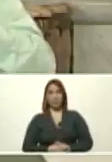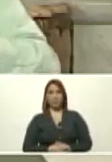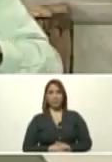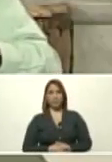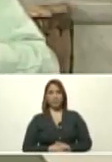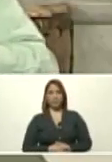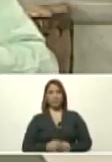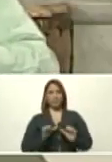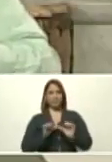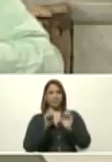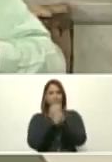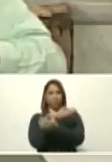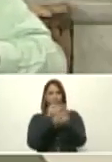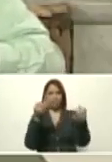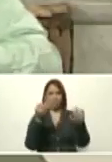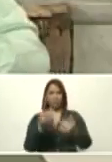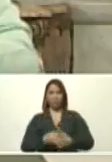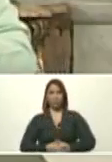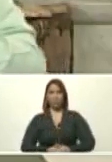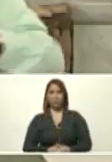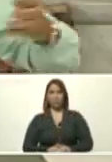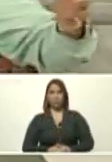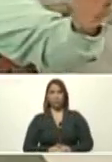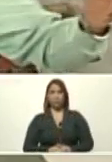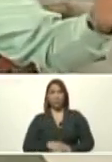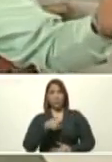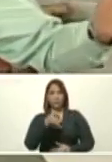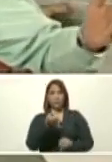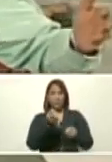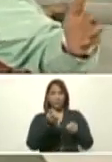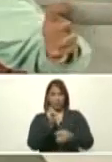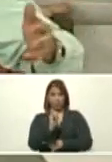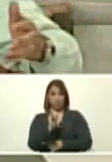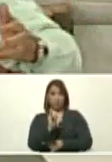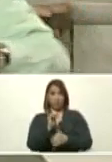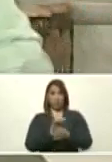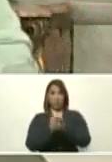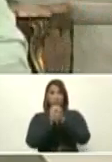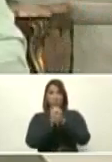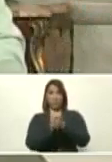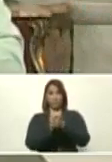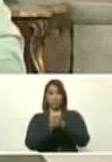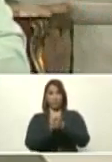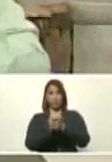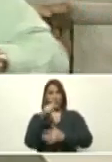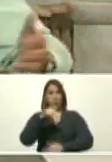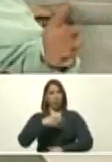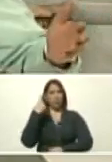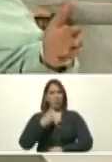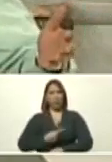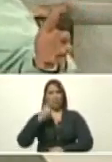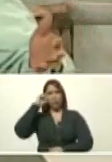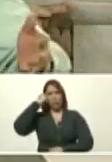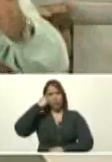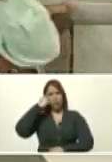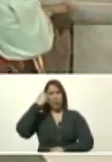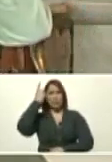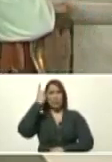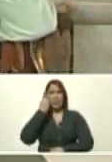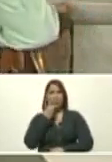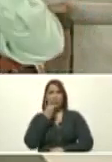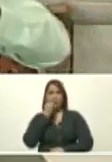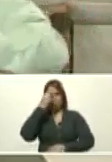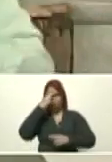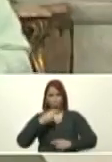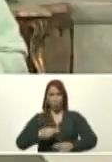cívico-militar-policial perfecta. Allí estuvo compañero, que hoy tengo que recordar, Darío Viva, honor